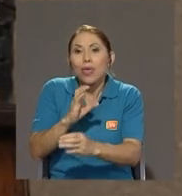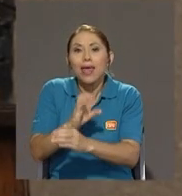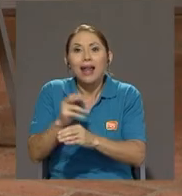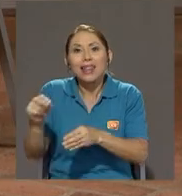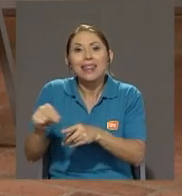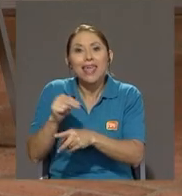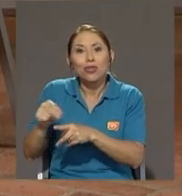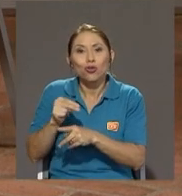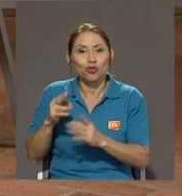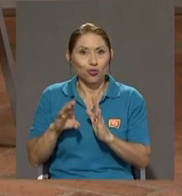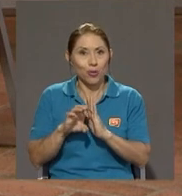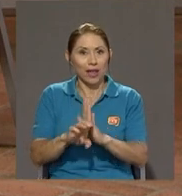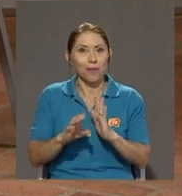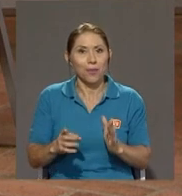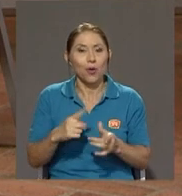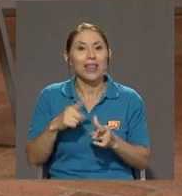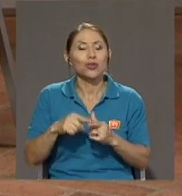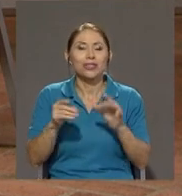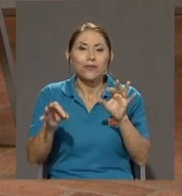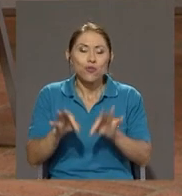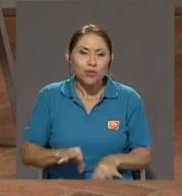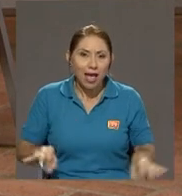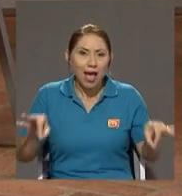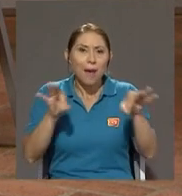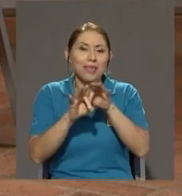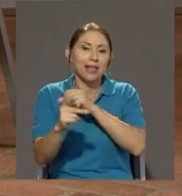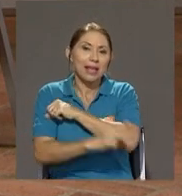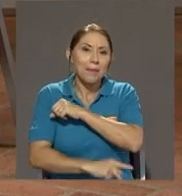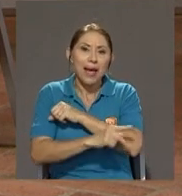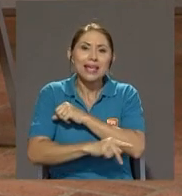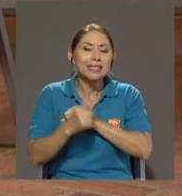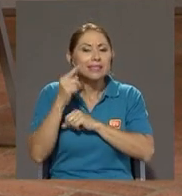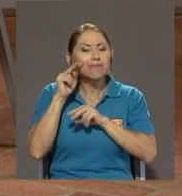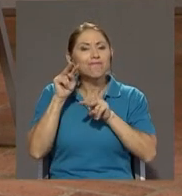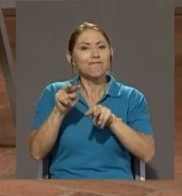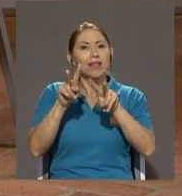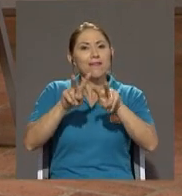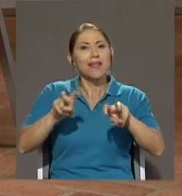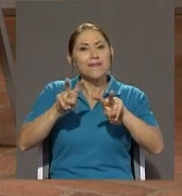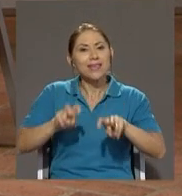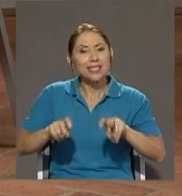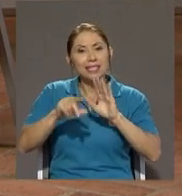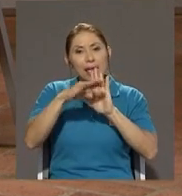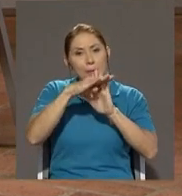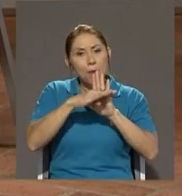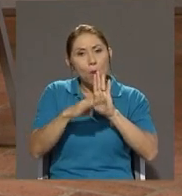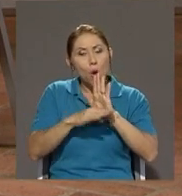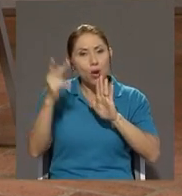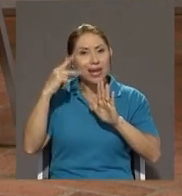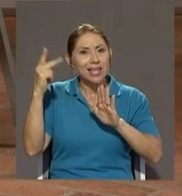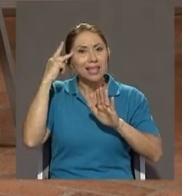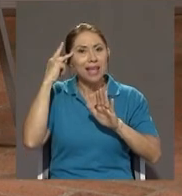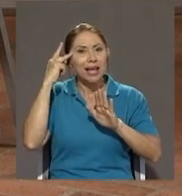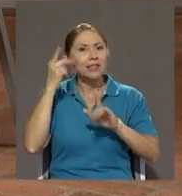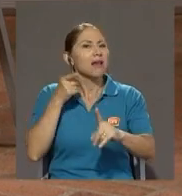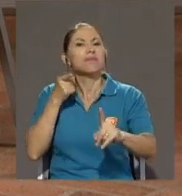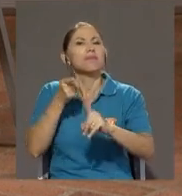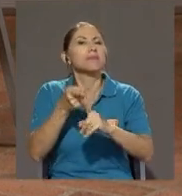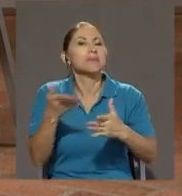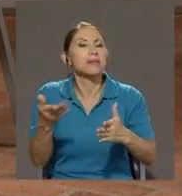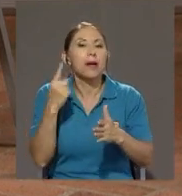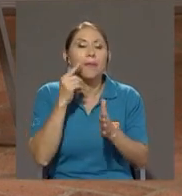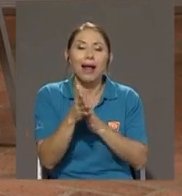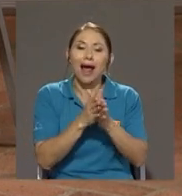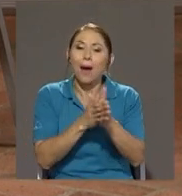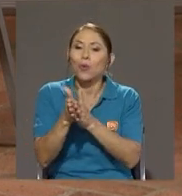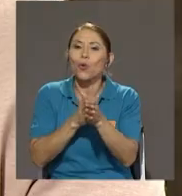ejemplo. Entonces, es fundamental que el país revise estas políticas. ¿Para qué? Para lograr aprovechar lo que nos queda